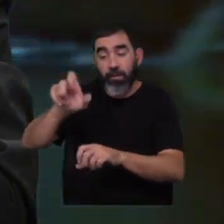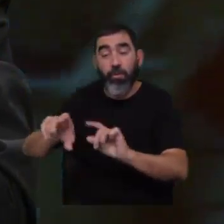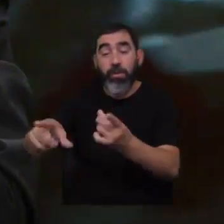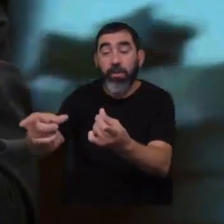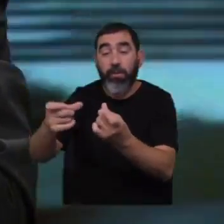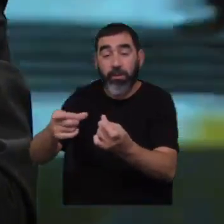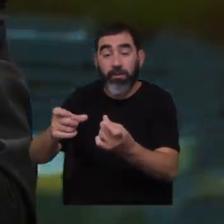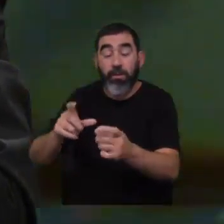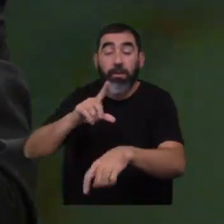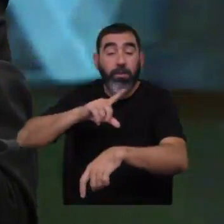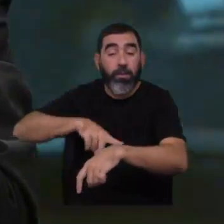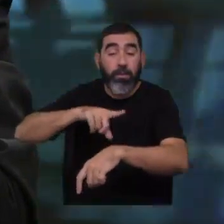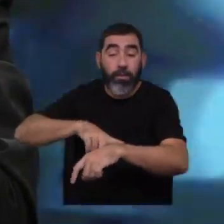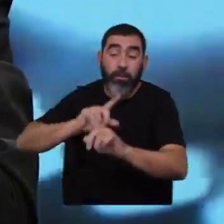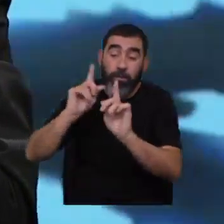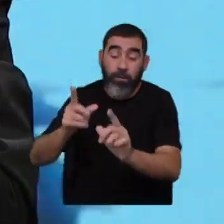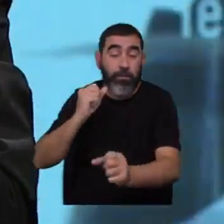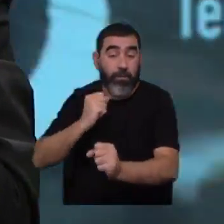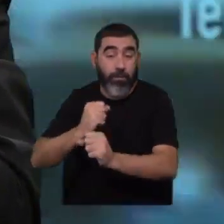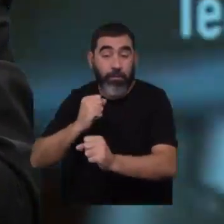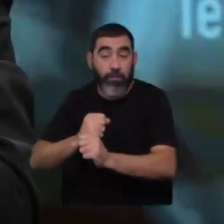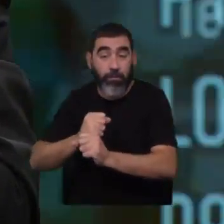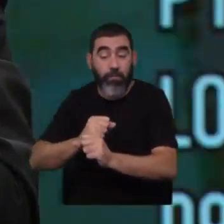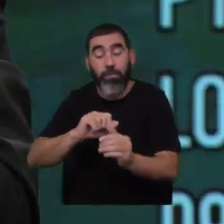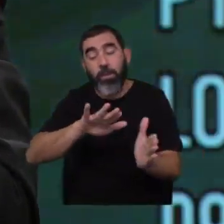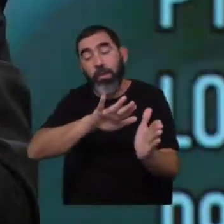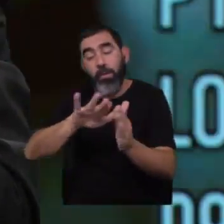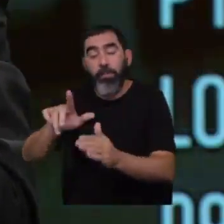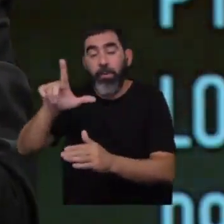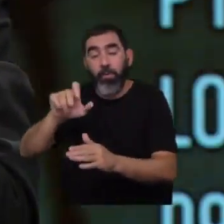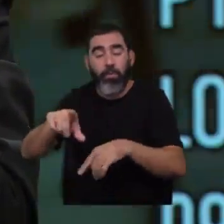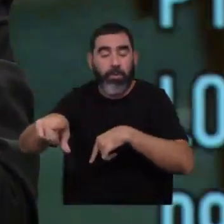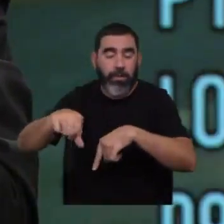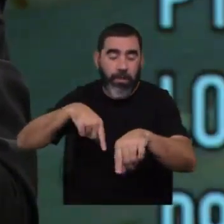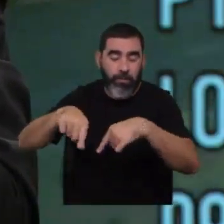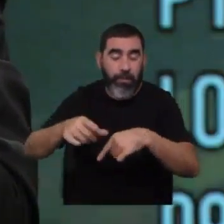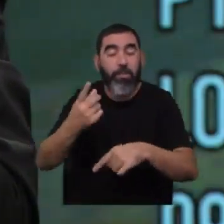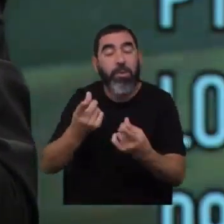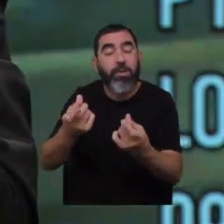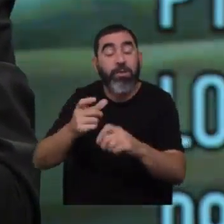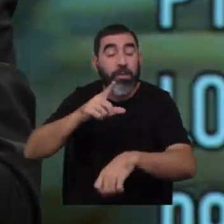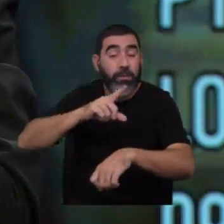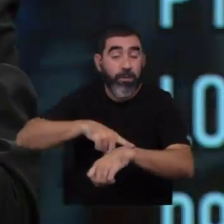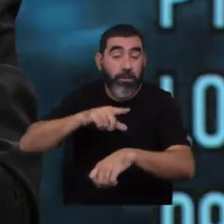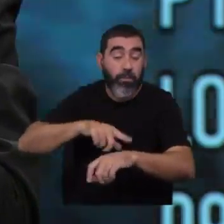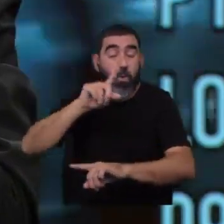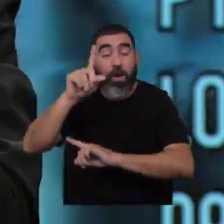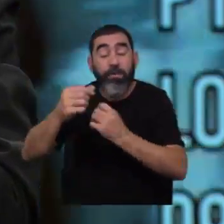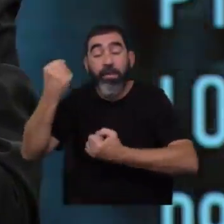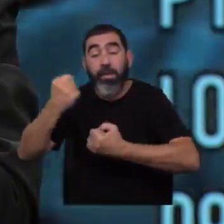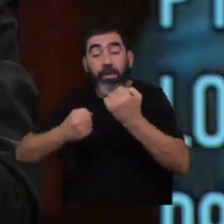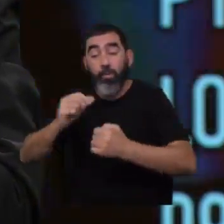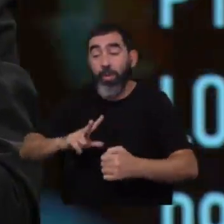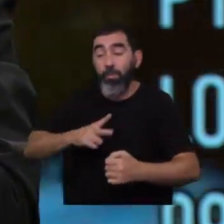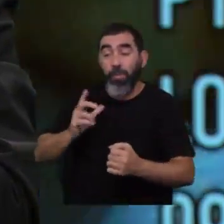necesita determinados tiempos, independientemente de lo que podría llegar a ser burocracia, pero necesita determinados tiempos que a veces la industria